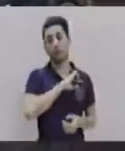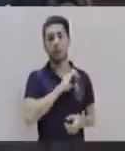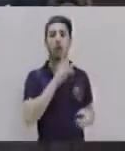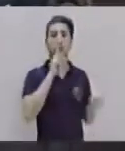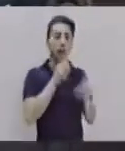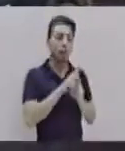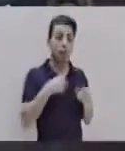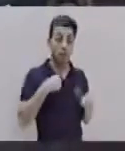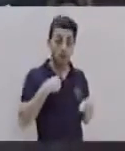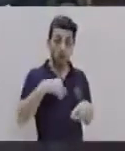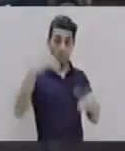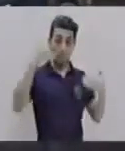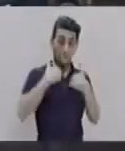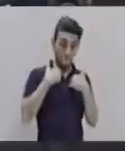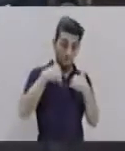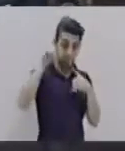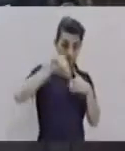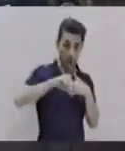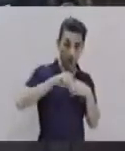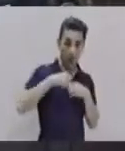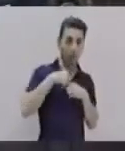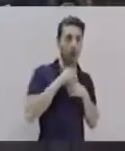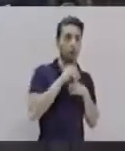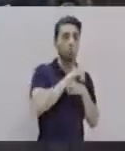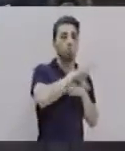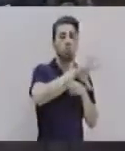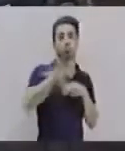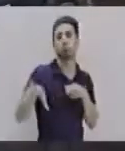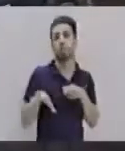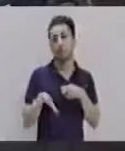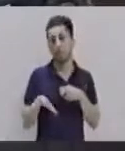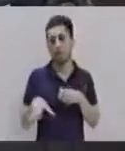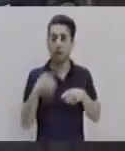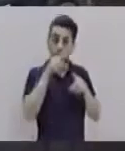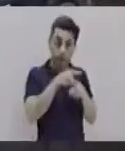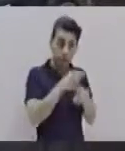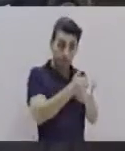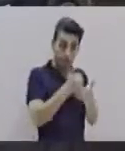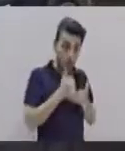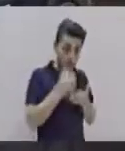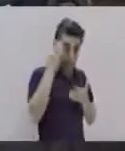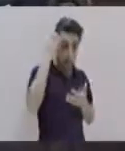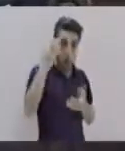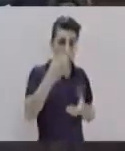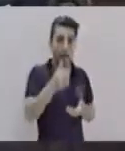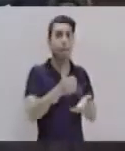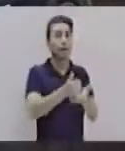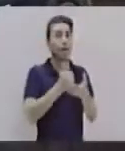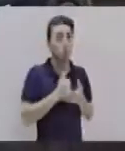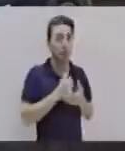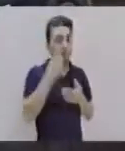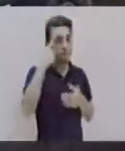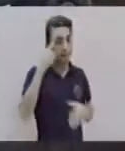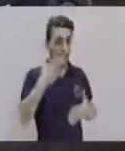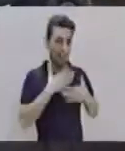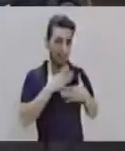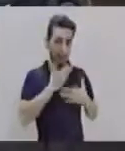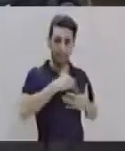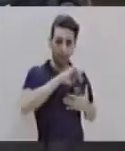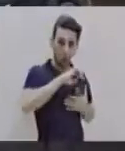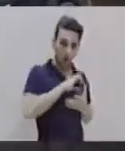vamos a afectar a todas las personas que nos rodean. Y el ir al psicólogo nos va a beneficiar personal, familiar